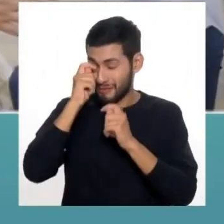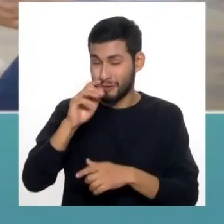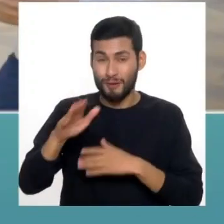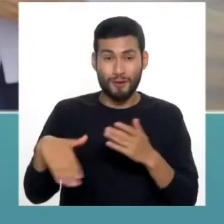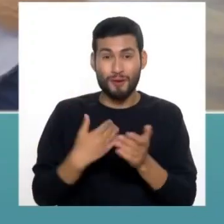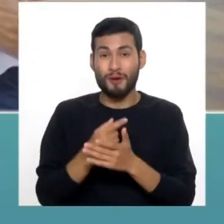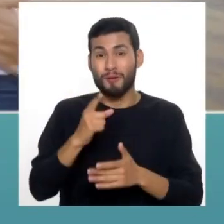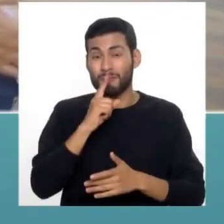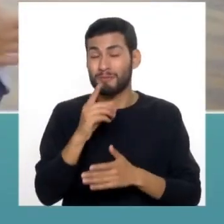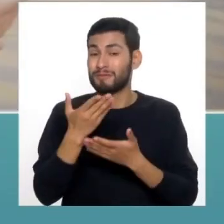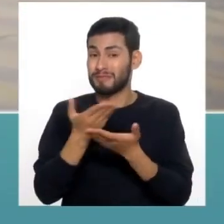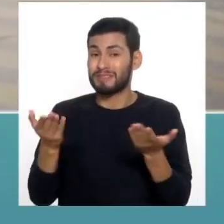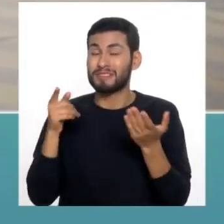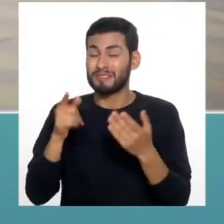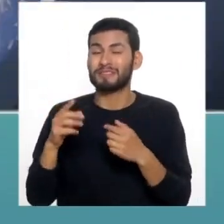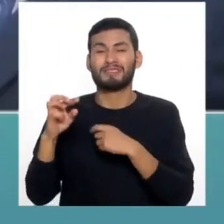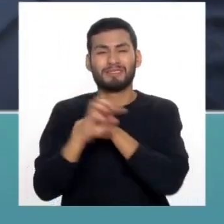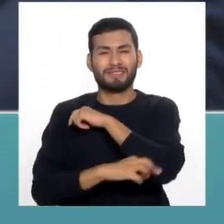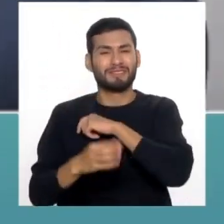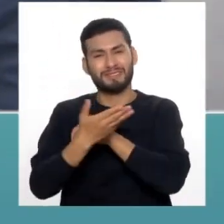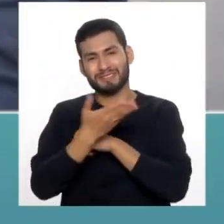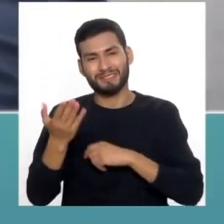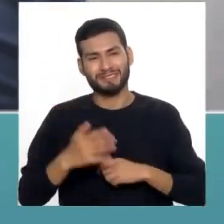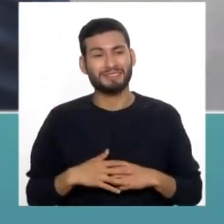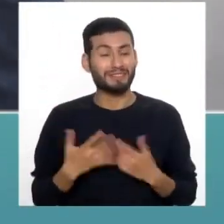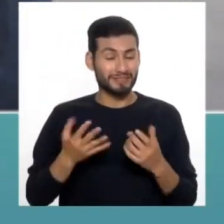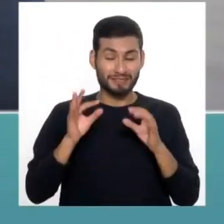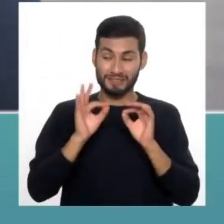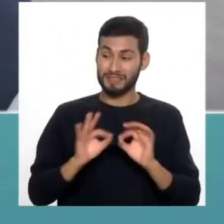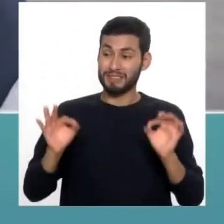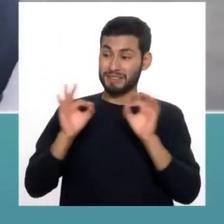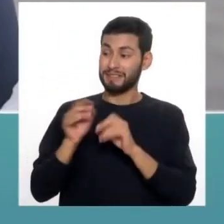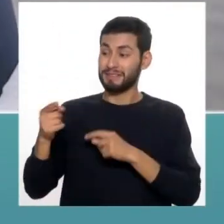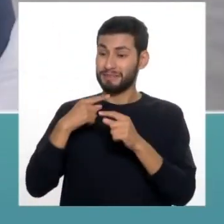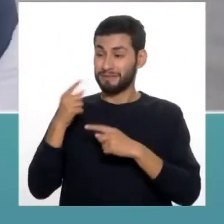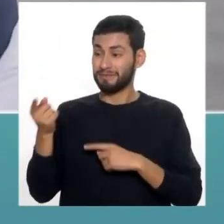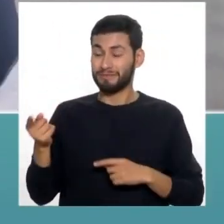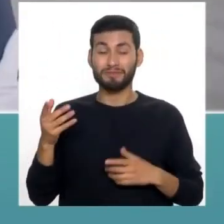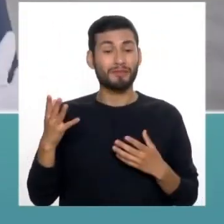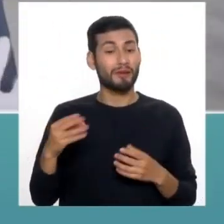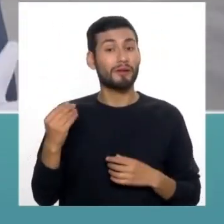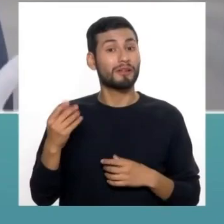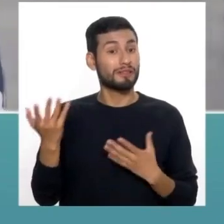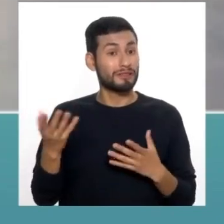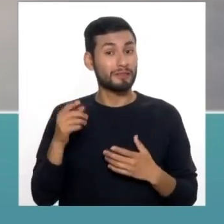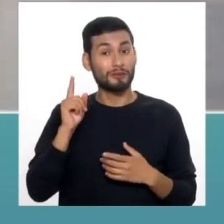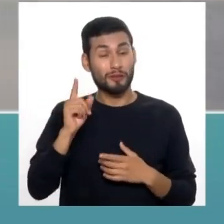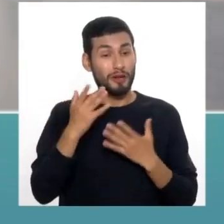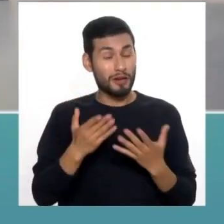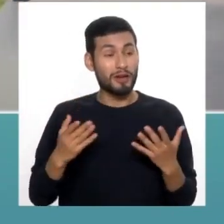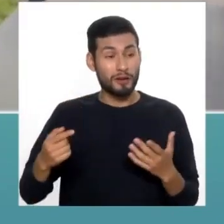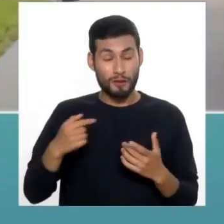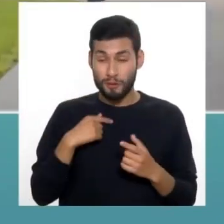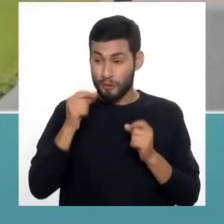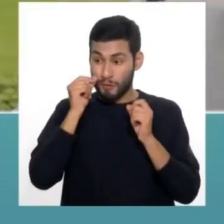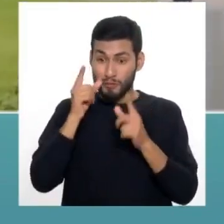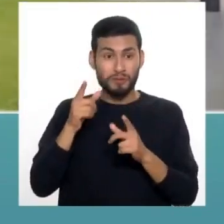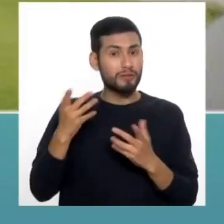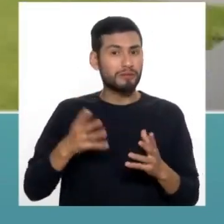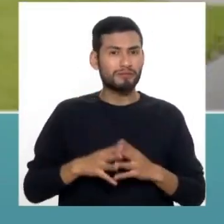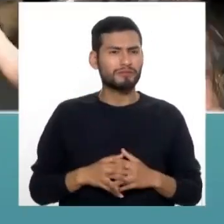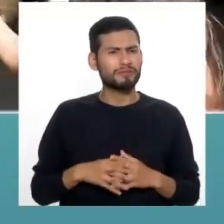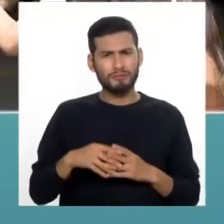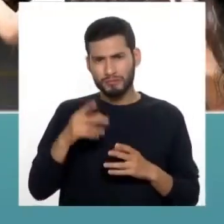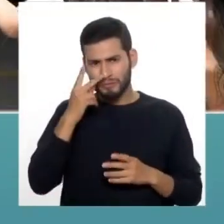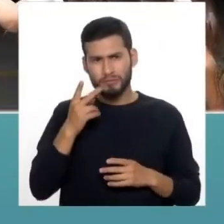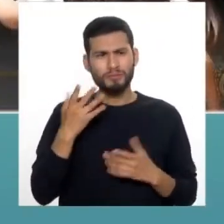todos los padres de nuestro país. Y qué importante lo que acabas de decir, Fátima, porque fíjate que una de las cosas que llamó mucho mi atención fue